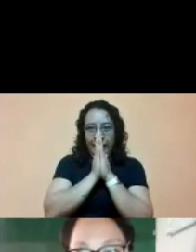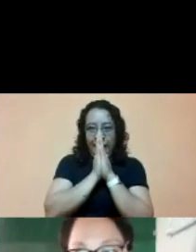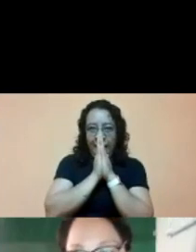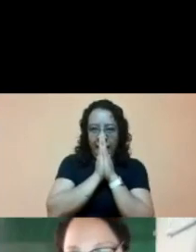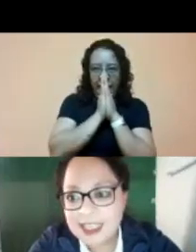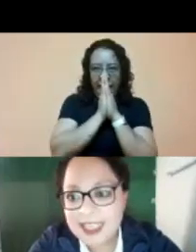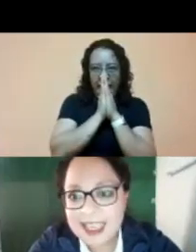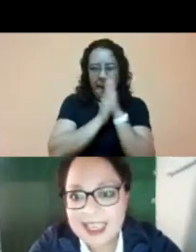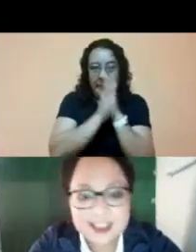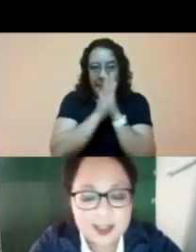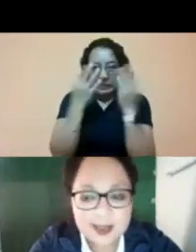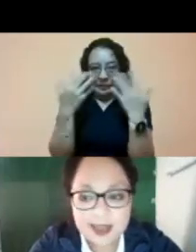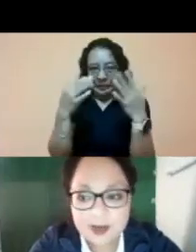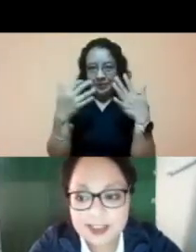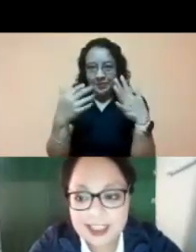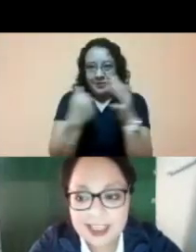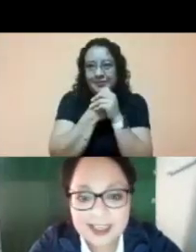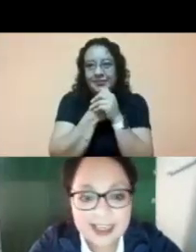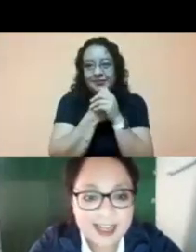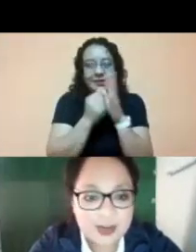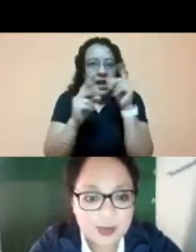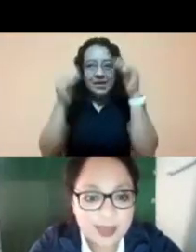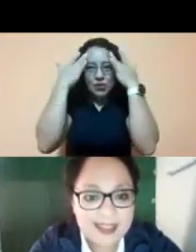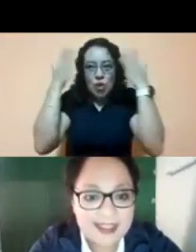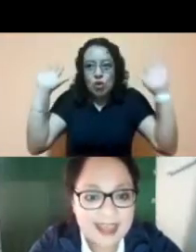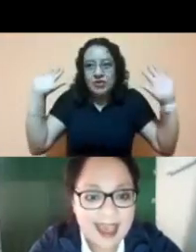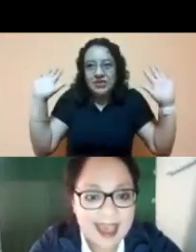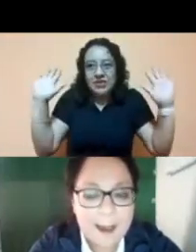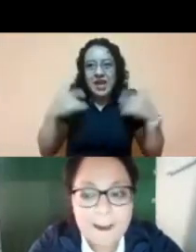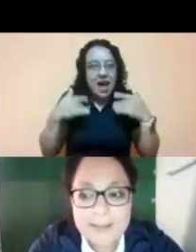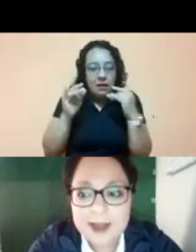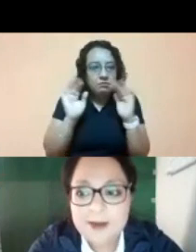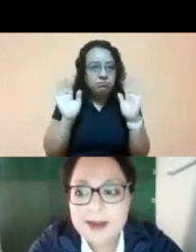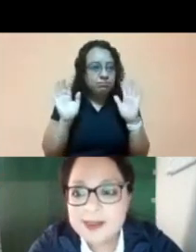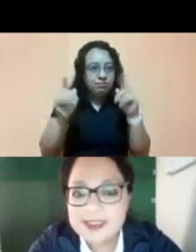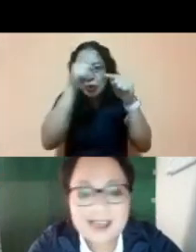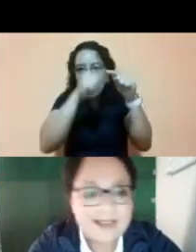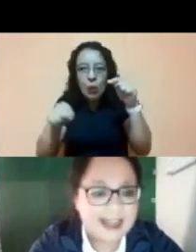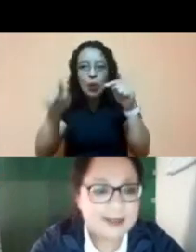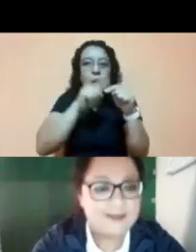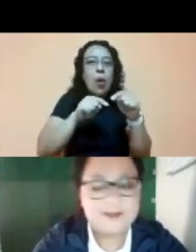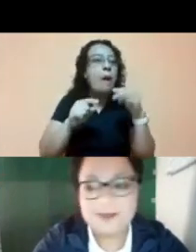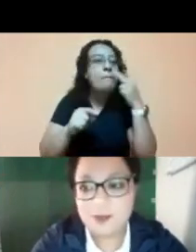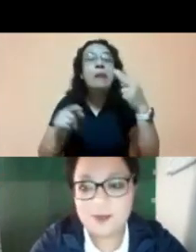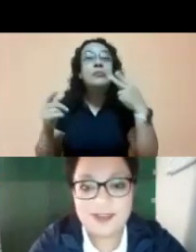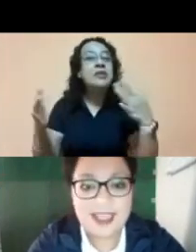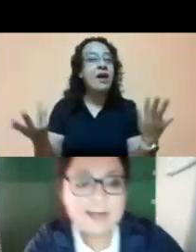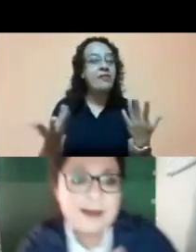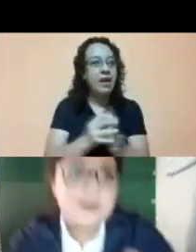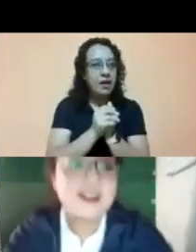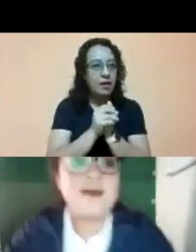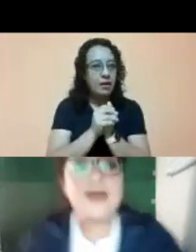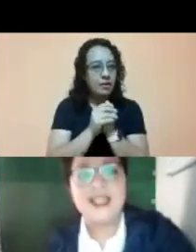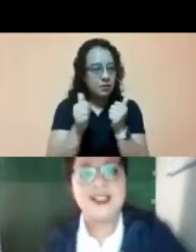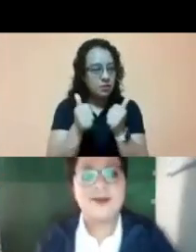Créanme, ni yo sé qué es lo que contiene la rueda, pero vamos a ver. Bien,